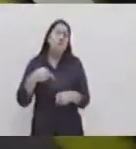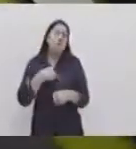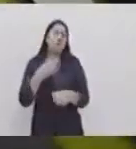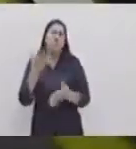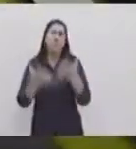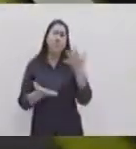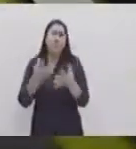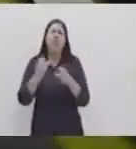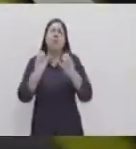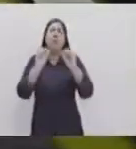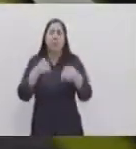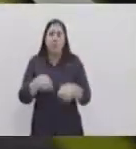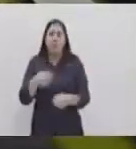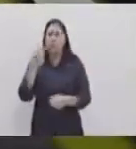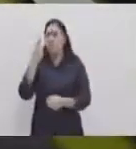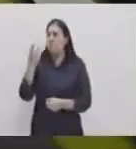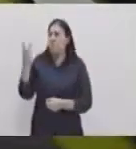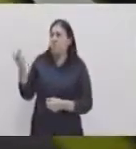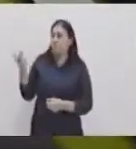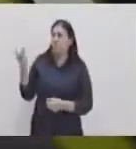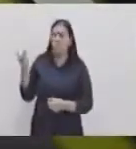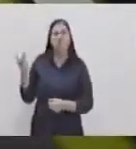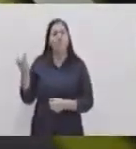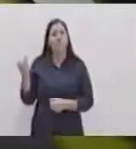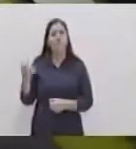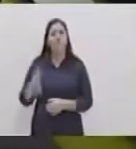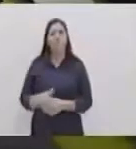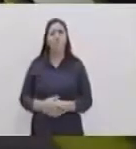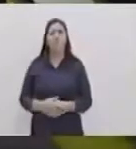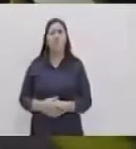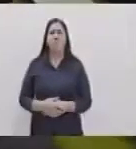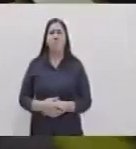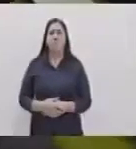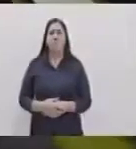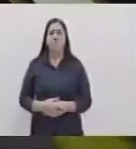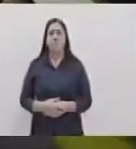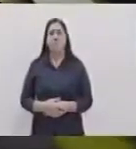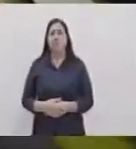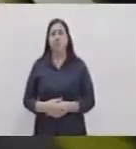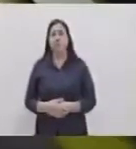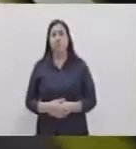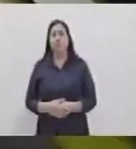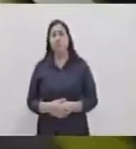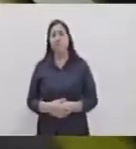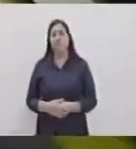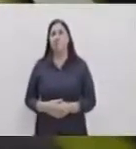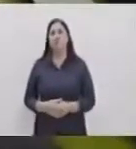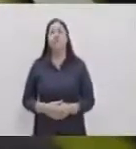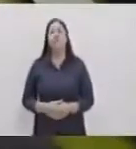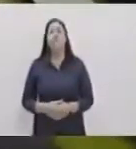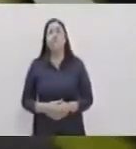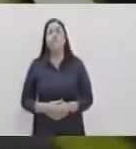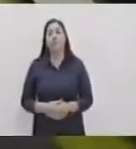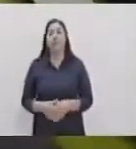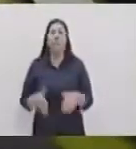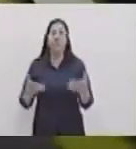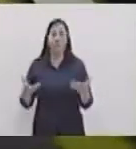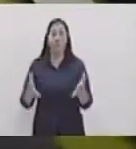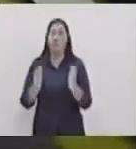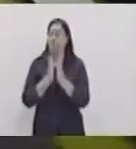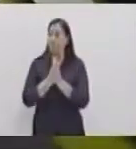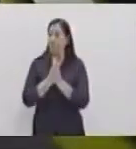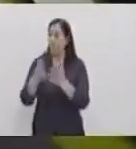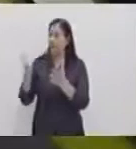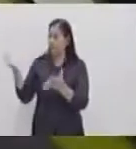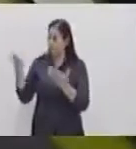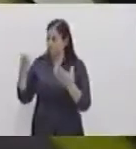podemos encontrar bastante frecuente y me imagino que no podemos verlo. Exactamente. Entonces, ¿quieres ayudarme, Claudia, por